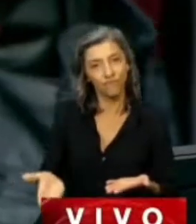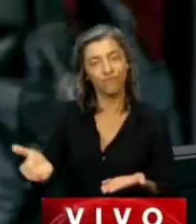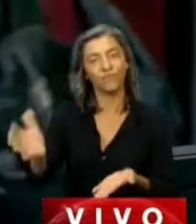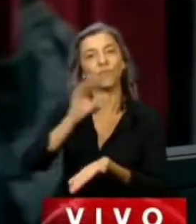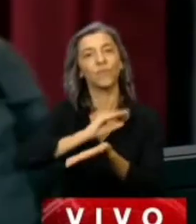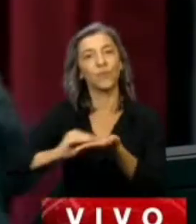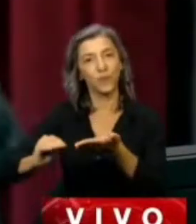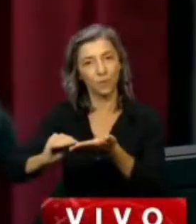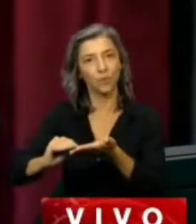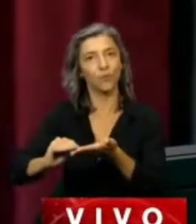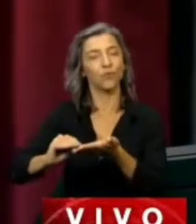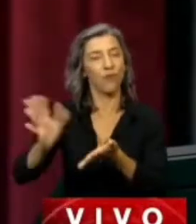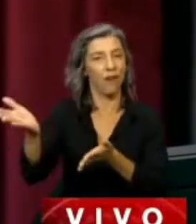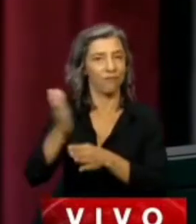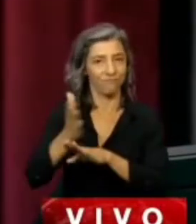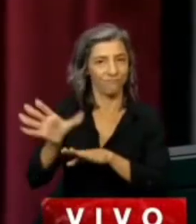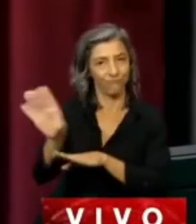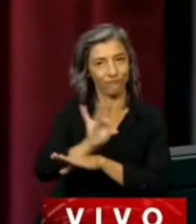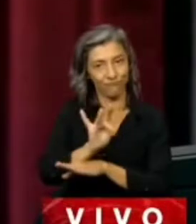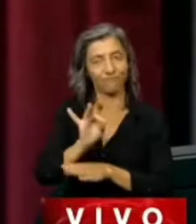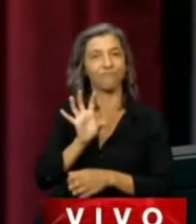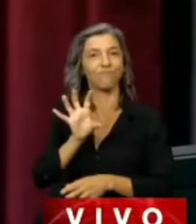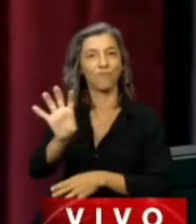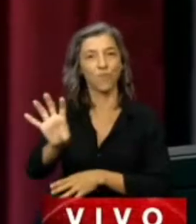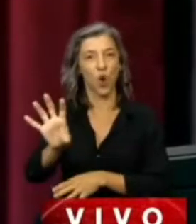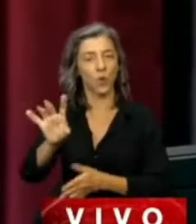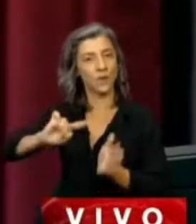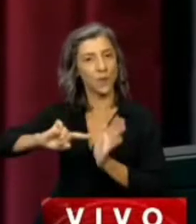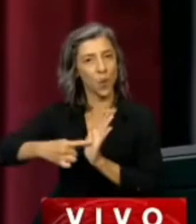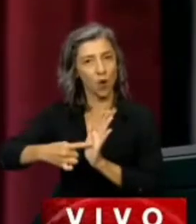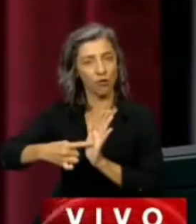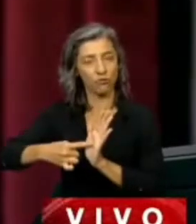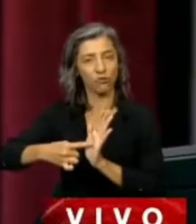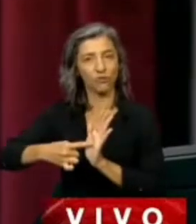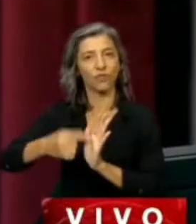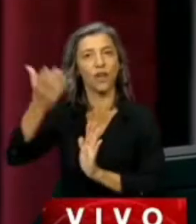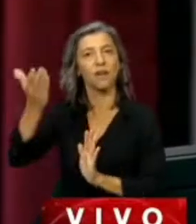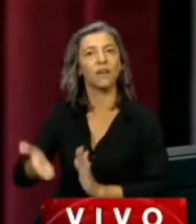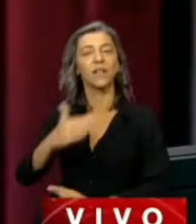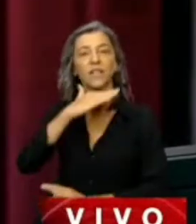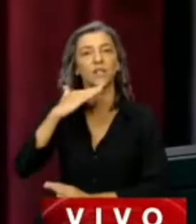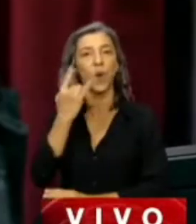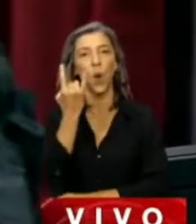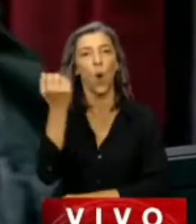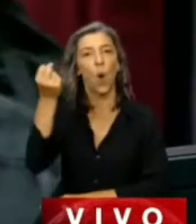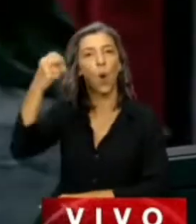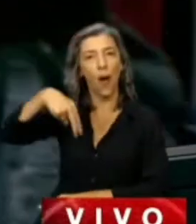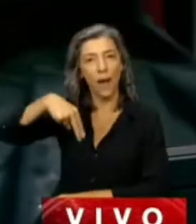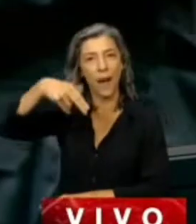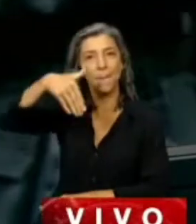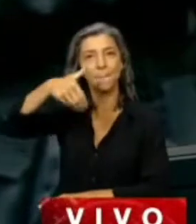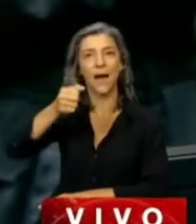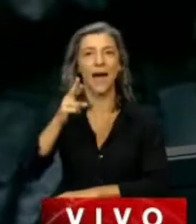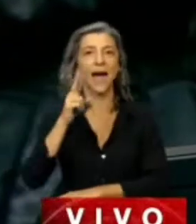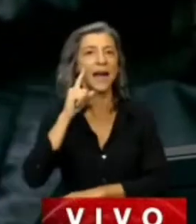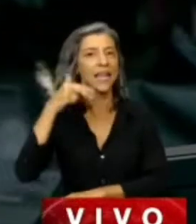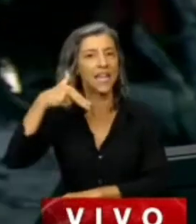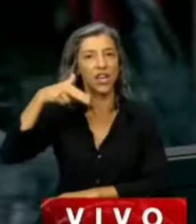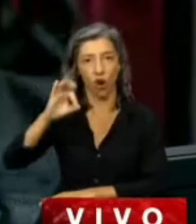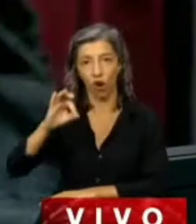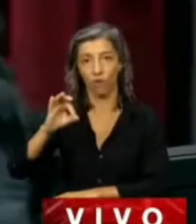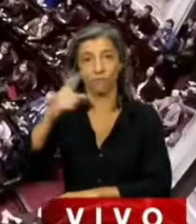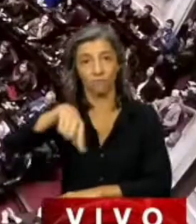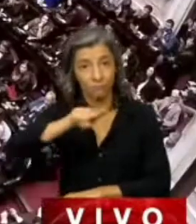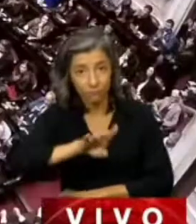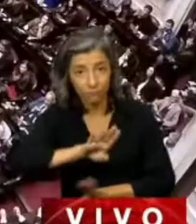señor diputado electo por el Distrito de la Provincia de Buenos Aires, Juan Marino. Si hay asentimiento,